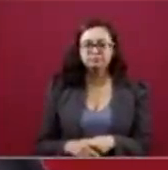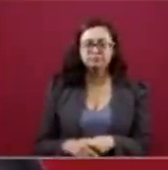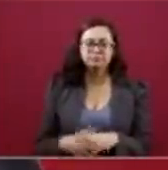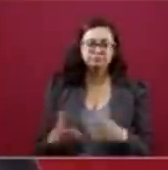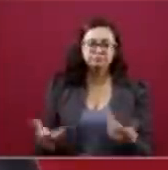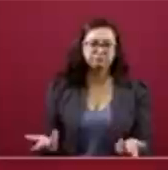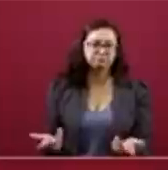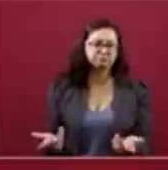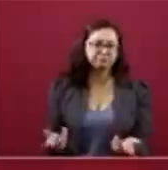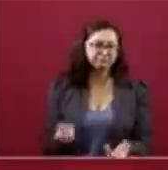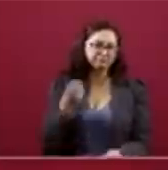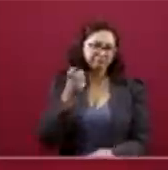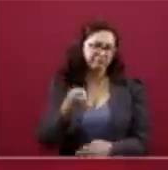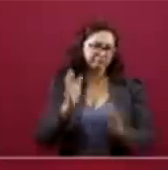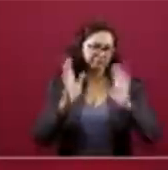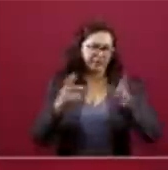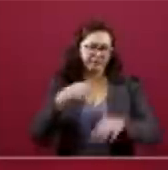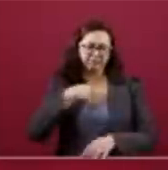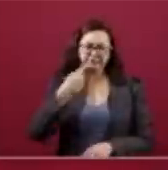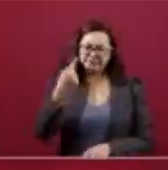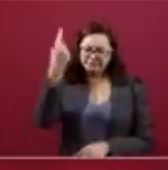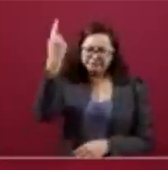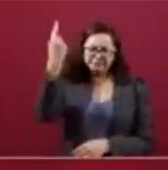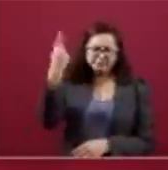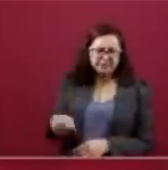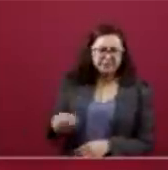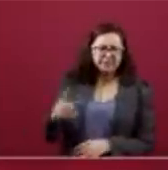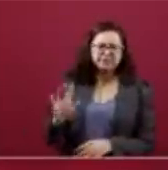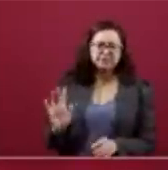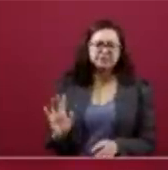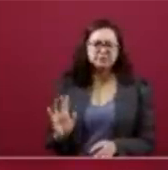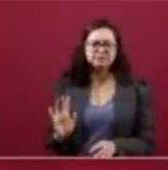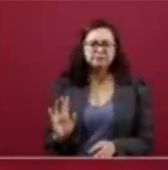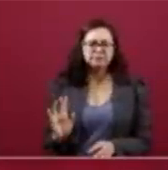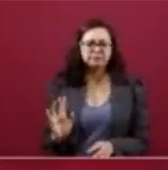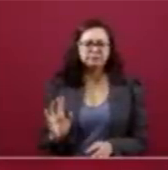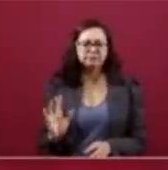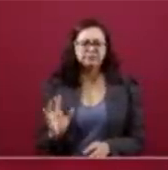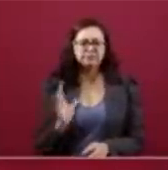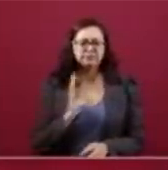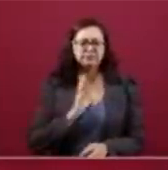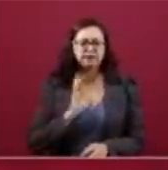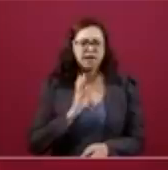esa es una indicación. Ya existe